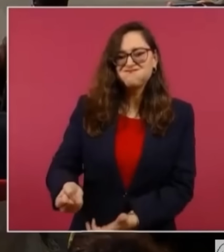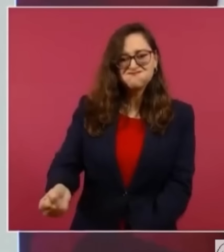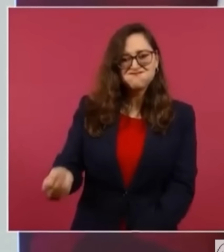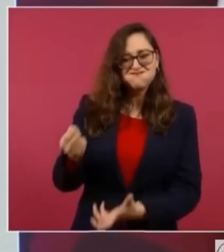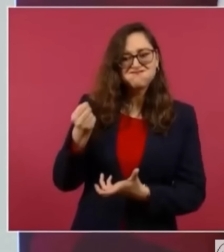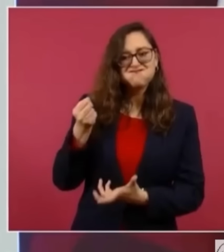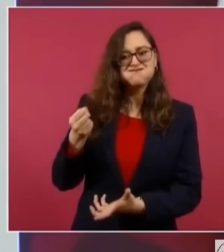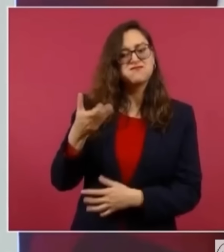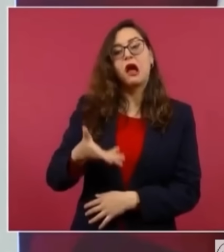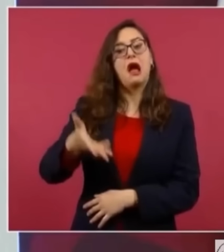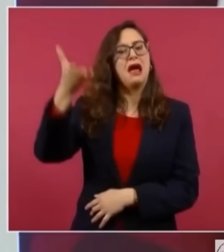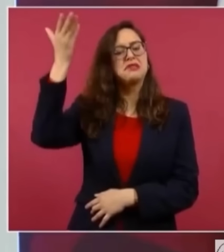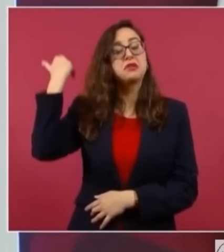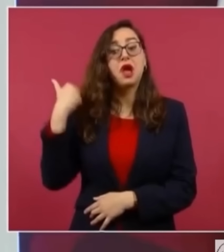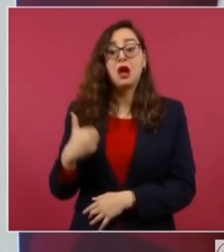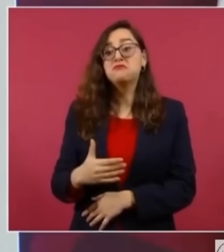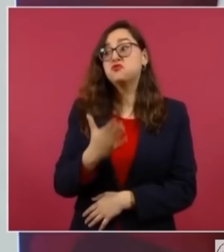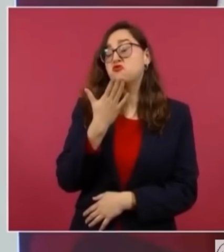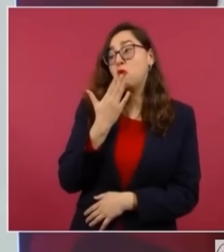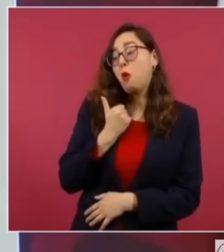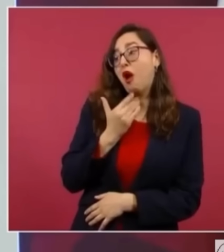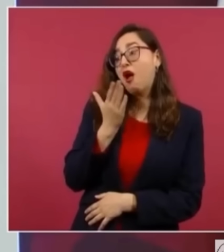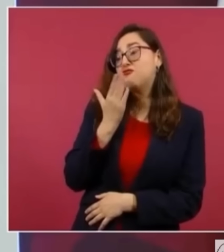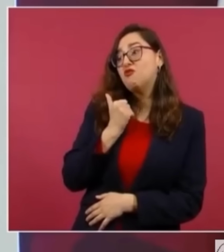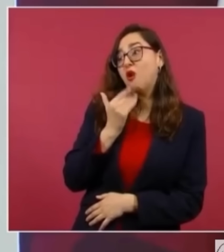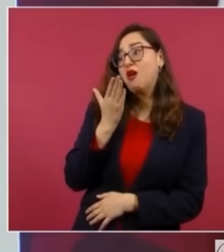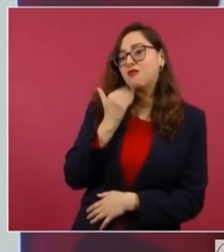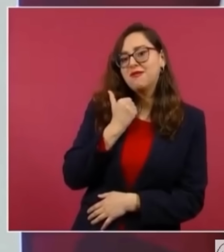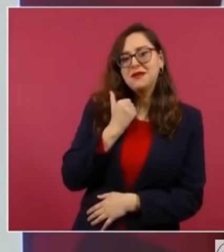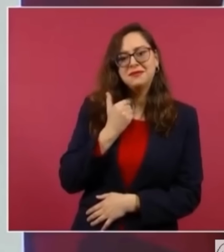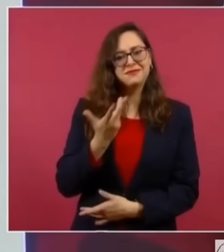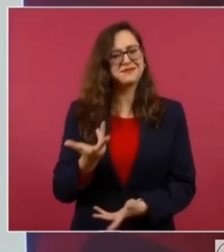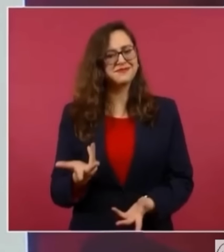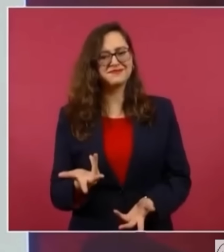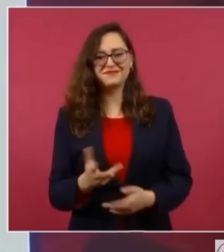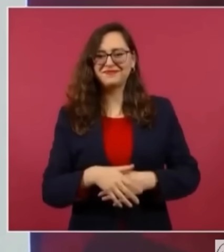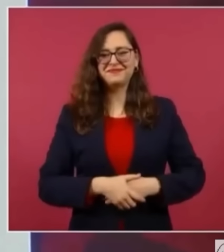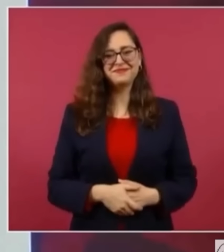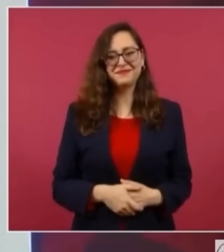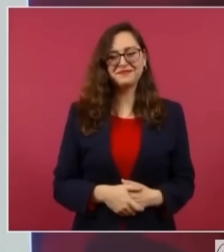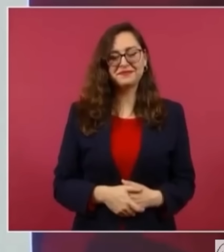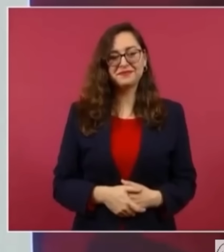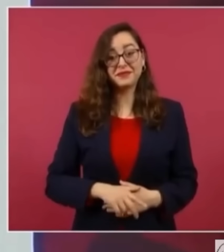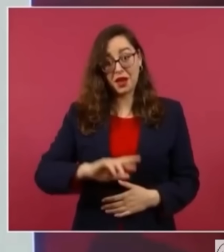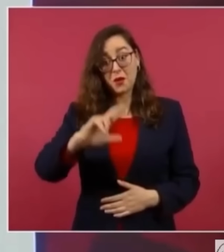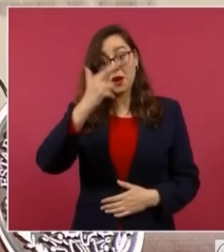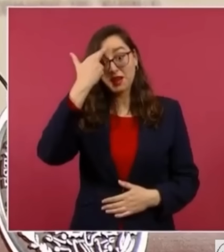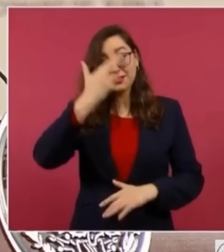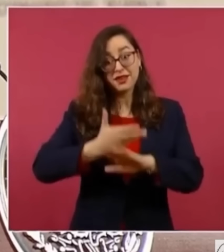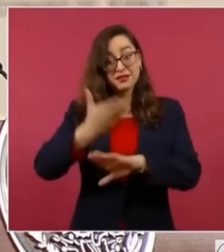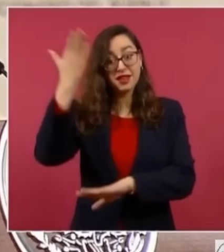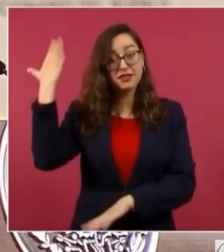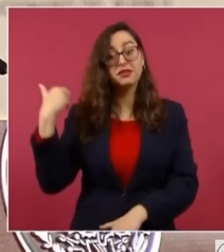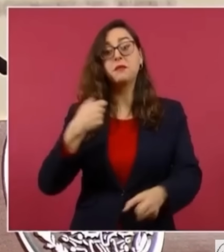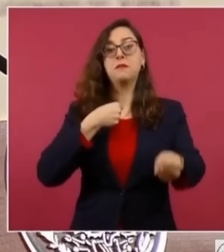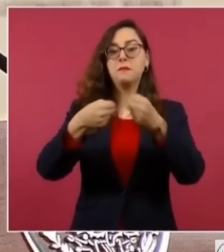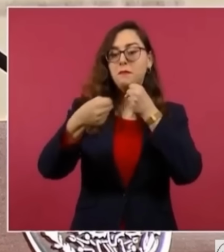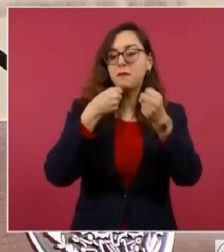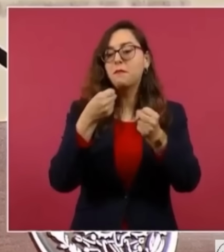información. Ya que estamos en ese tema, me llamó mucho la atención y